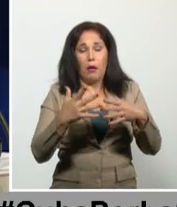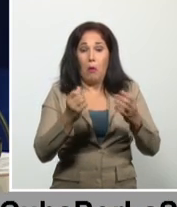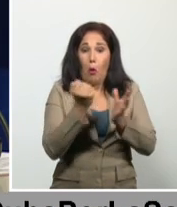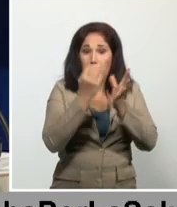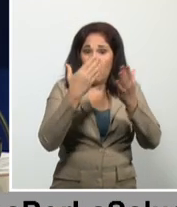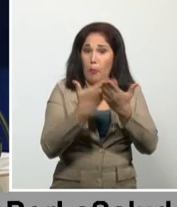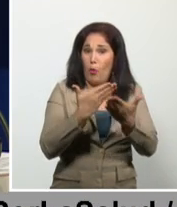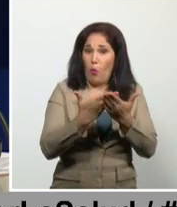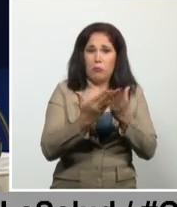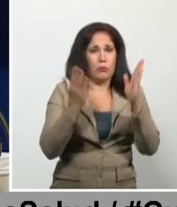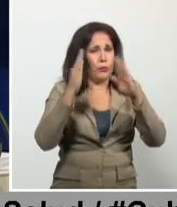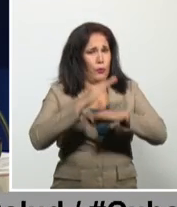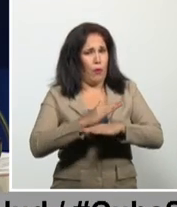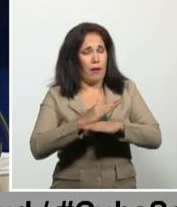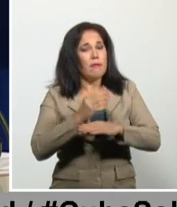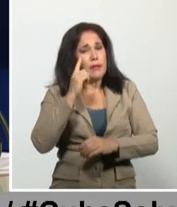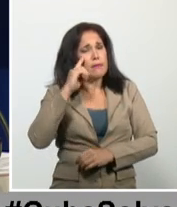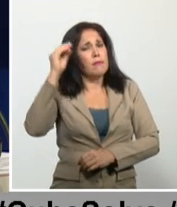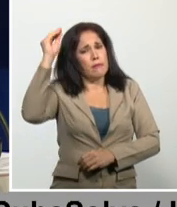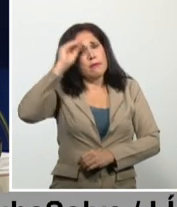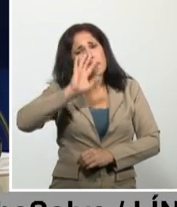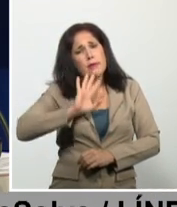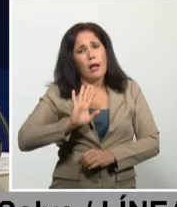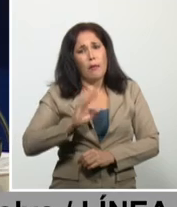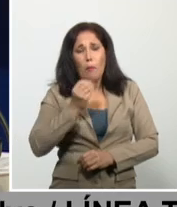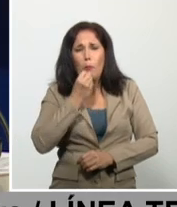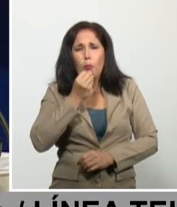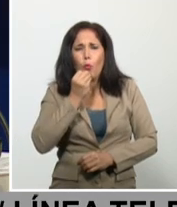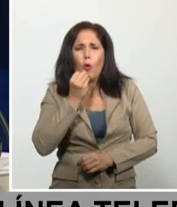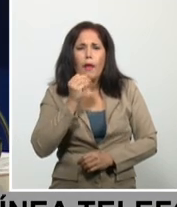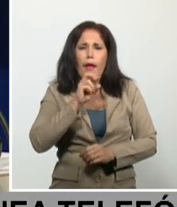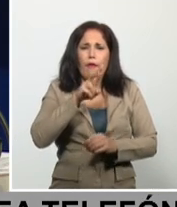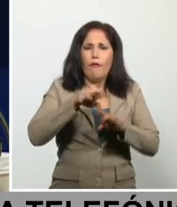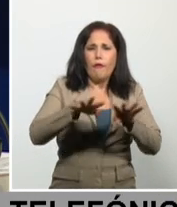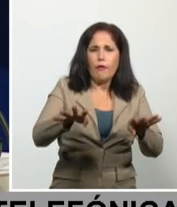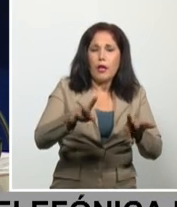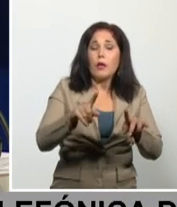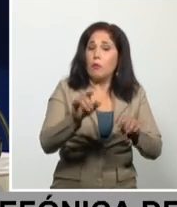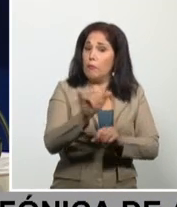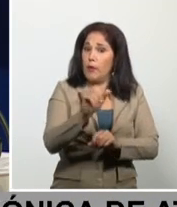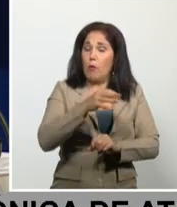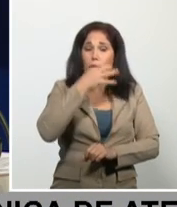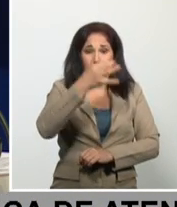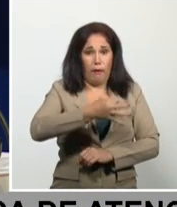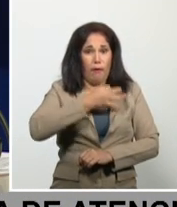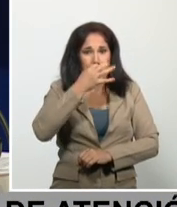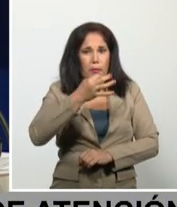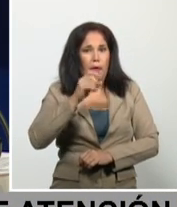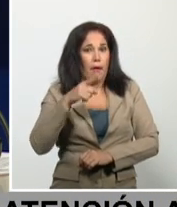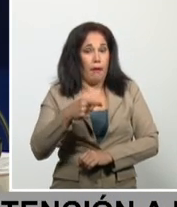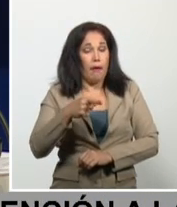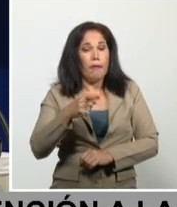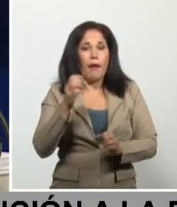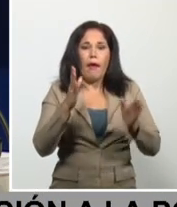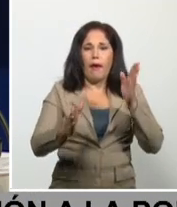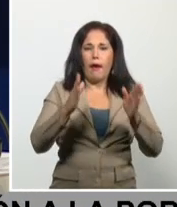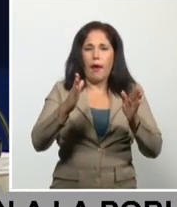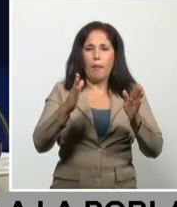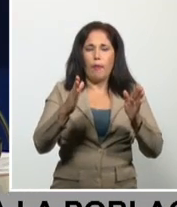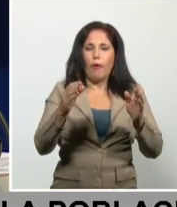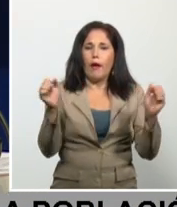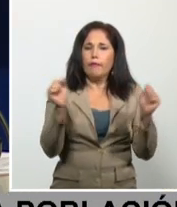hay. Sí se sabe, incluso por otros virus respiratorios, que también lo he explicado, que en las épocas